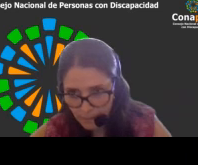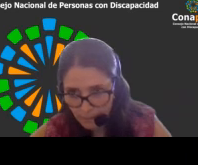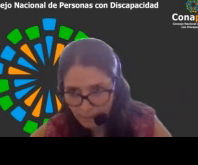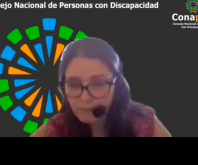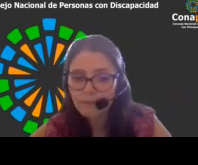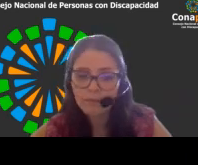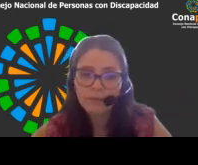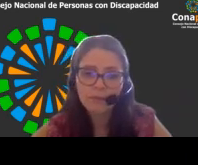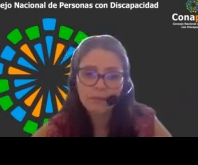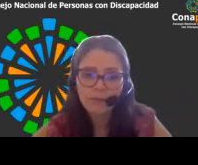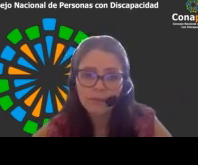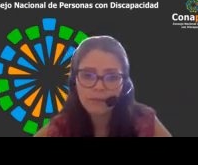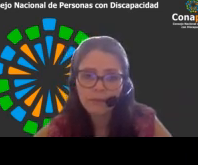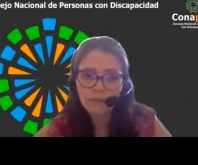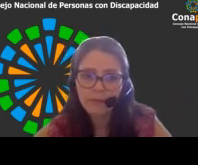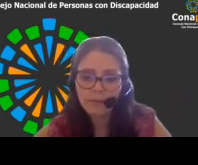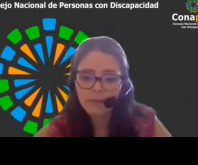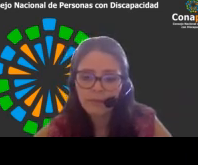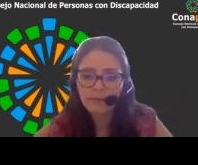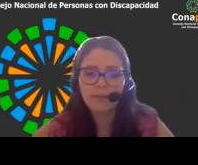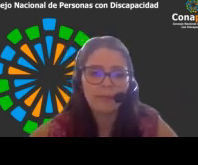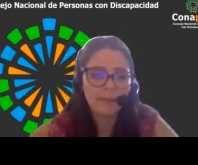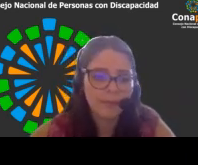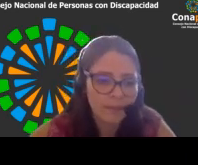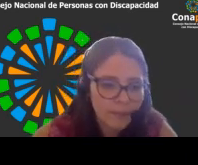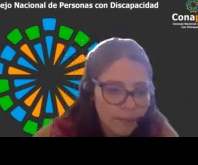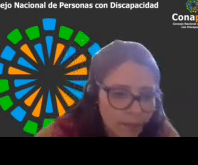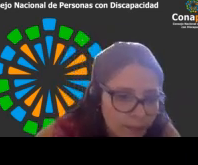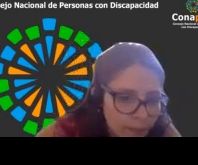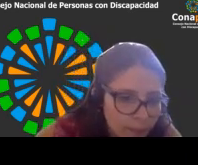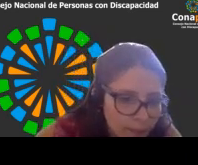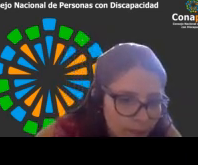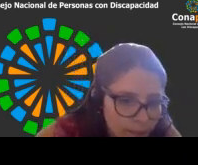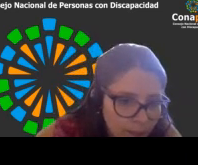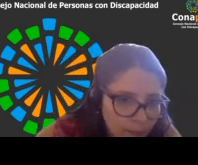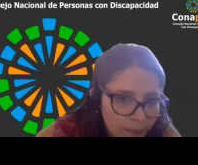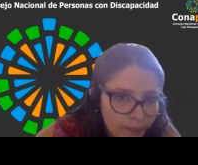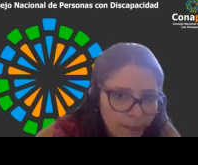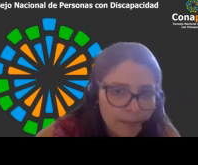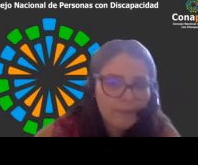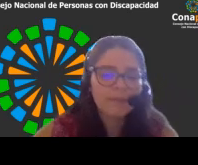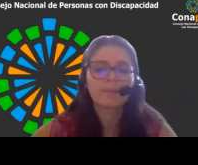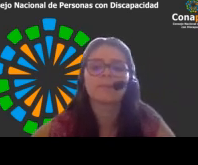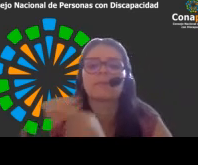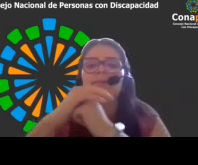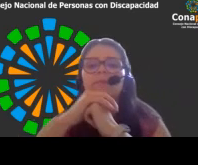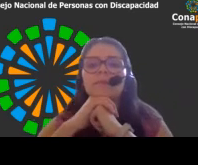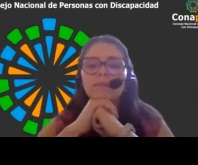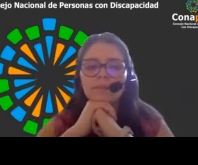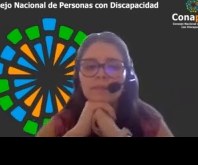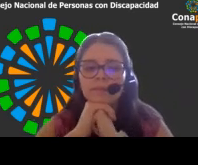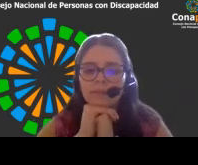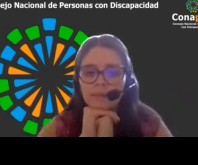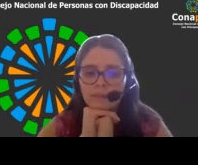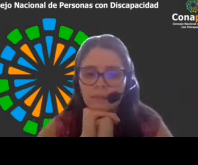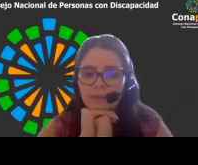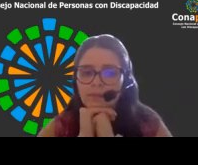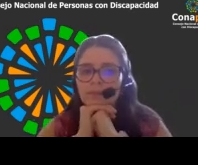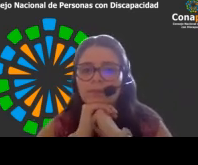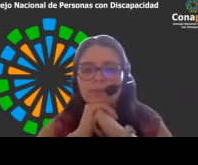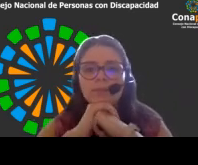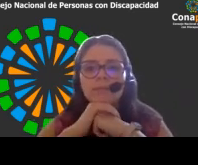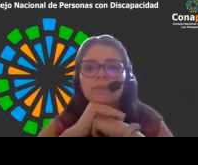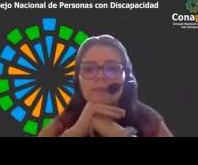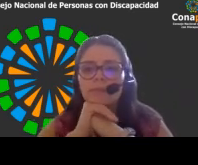Y tenemos varias consultitas Por acá nos dice Enrique Chinchilla Buenas tardes el daltonismo